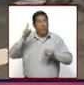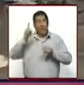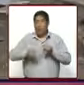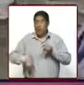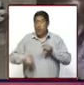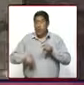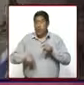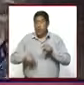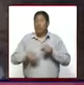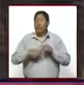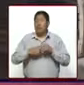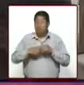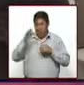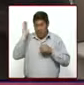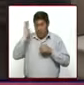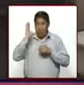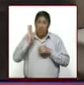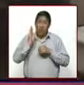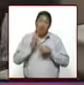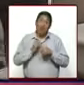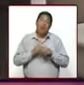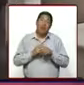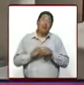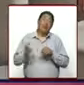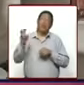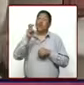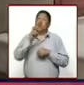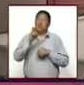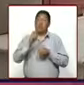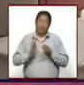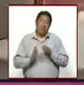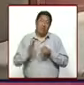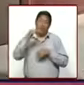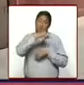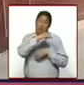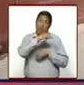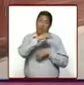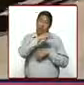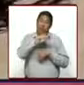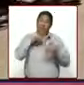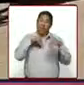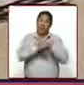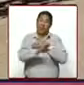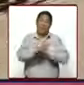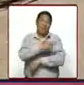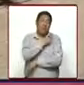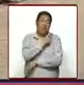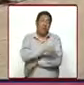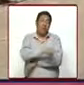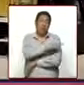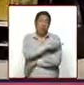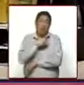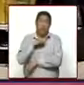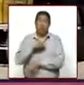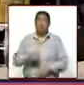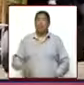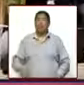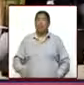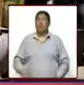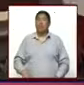Y mucho menos subir este peldaño para entrar al hospital.